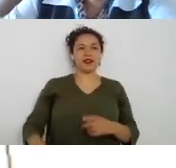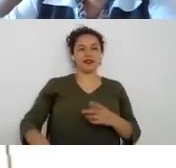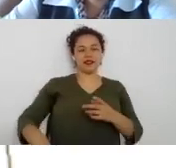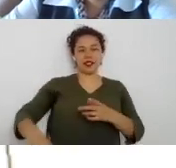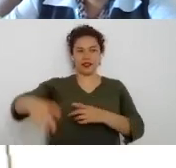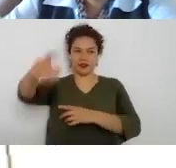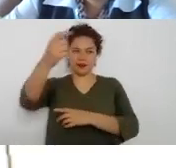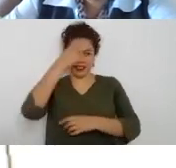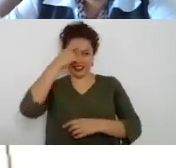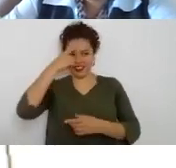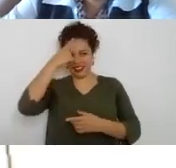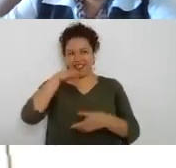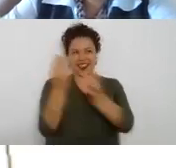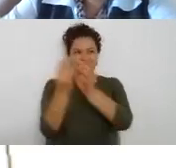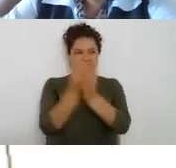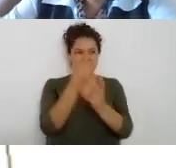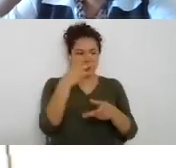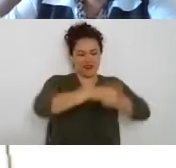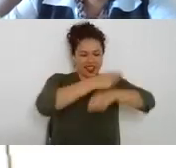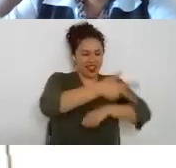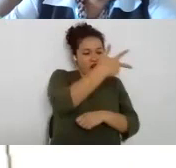vendaje tipo 8.